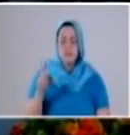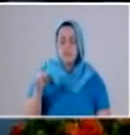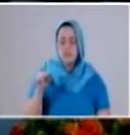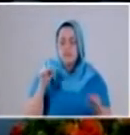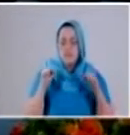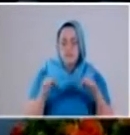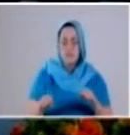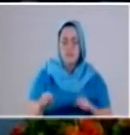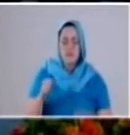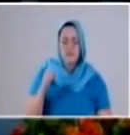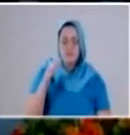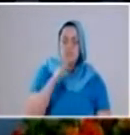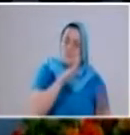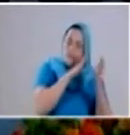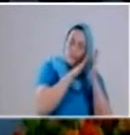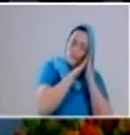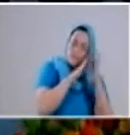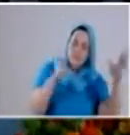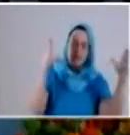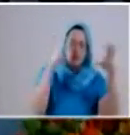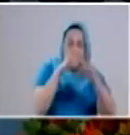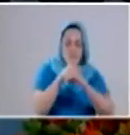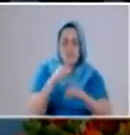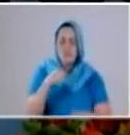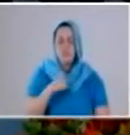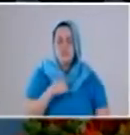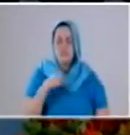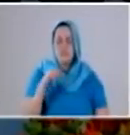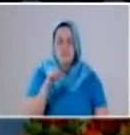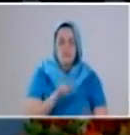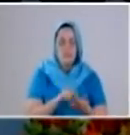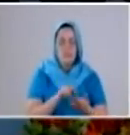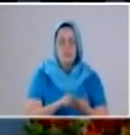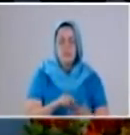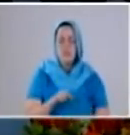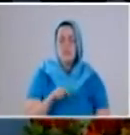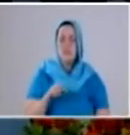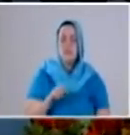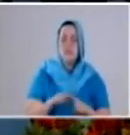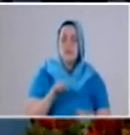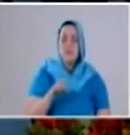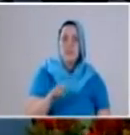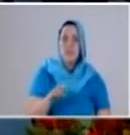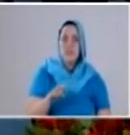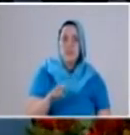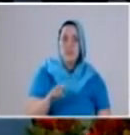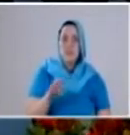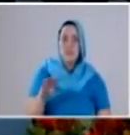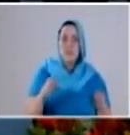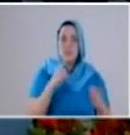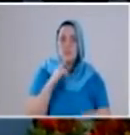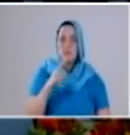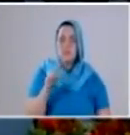Yo te ruego que en ellos se cumpla tu palabra: en paz me acostaré.